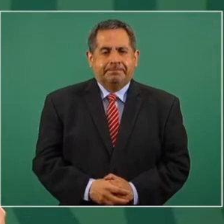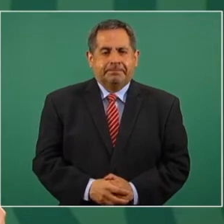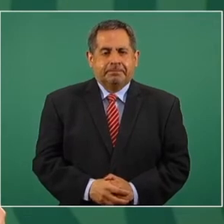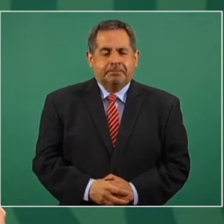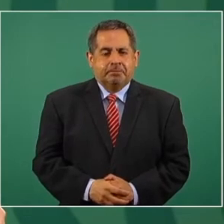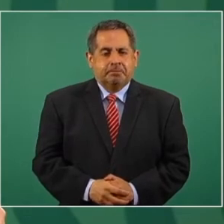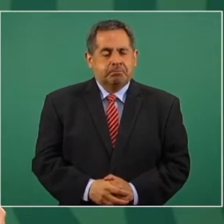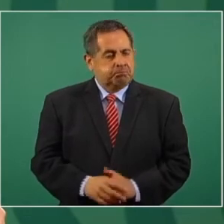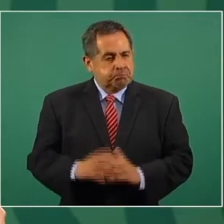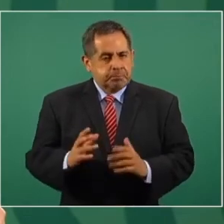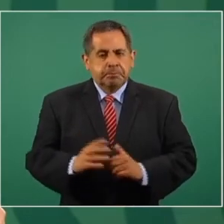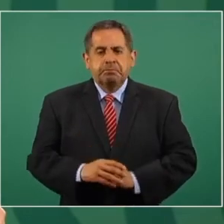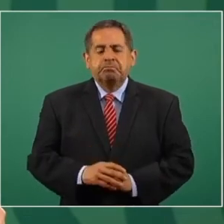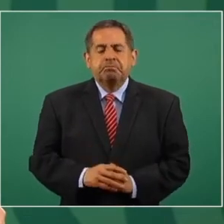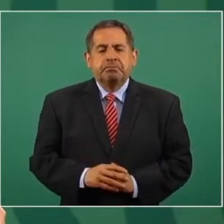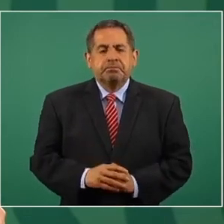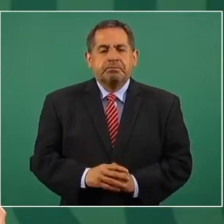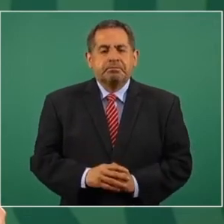primero